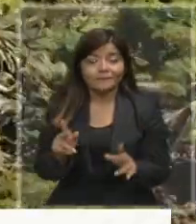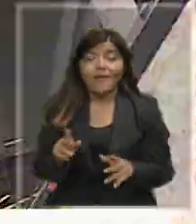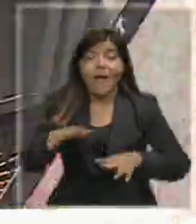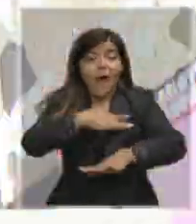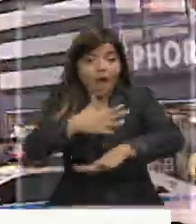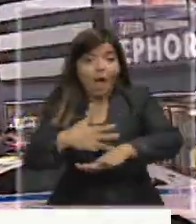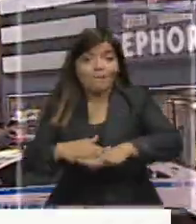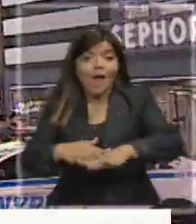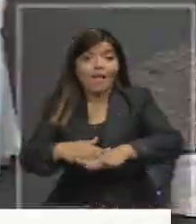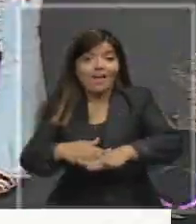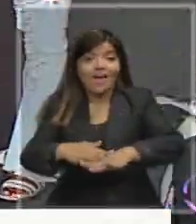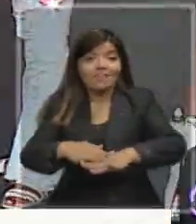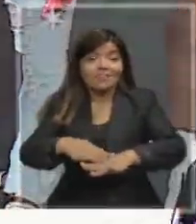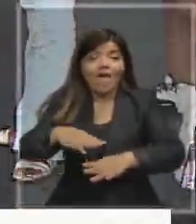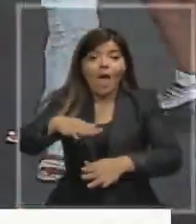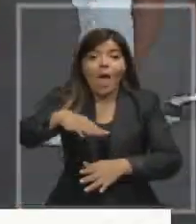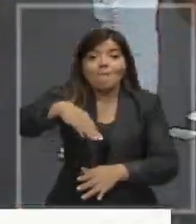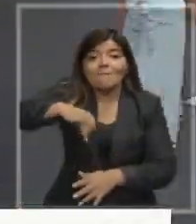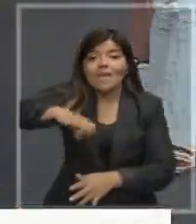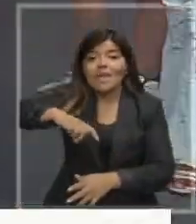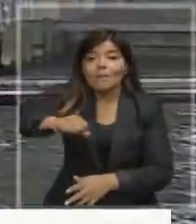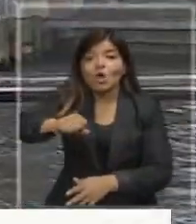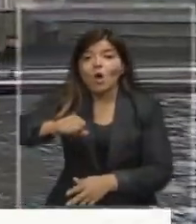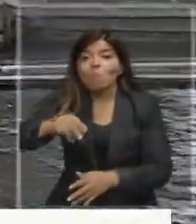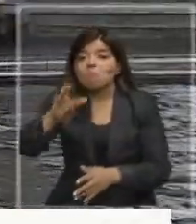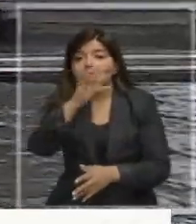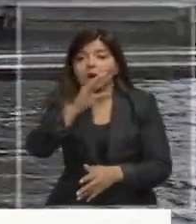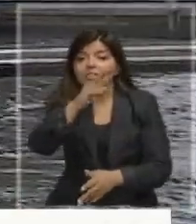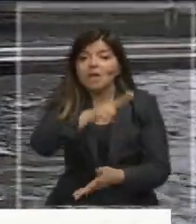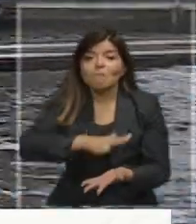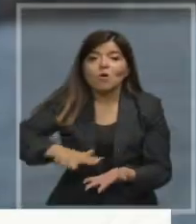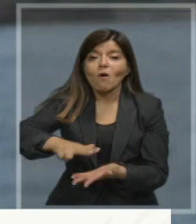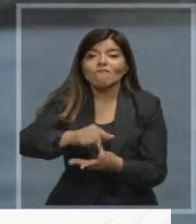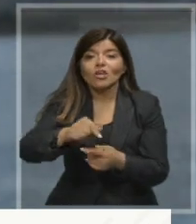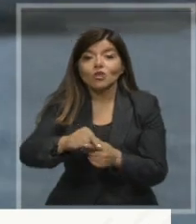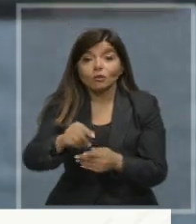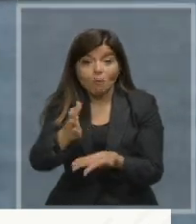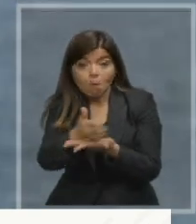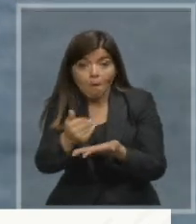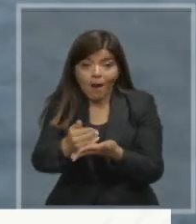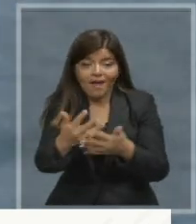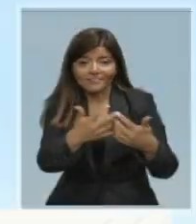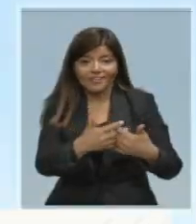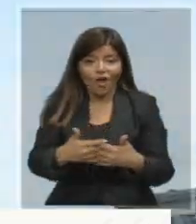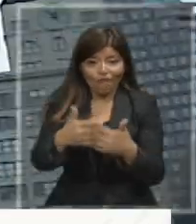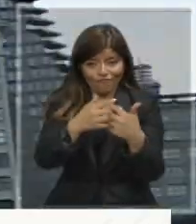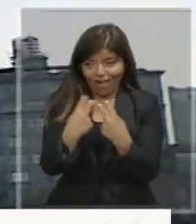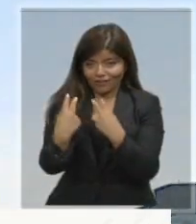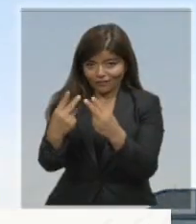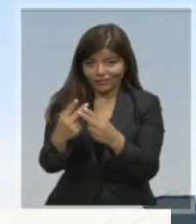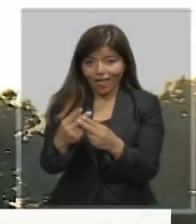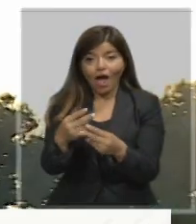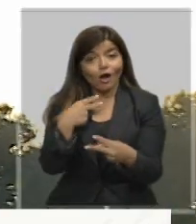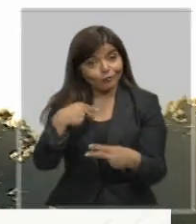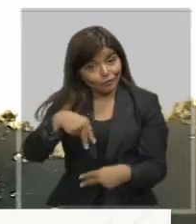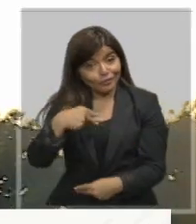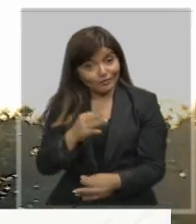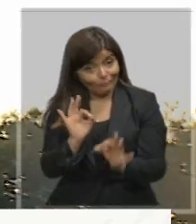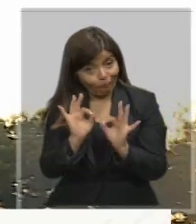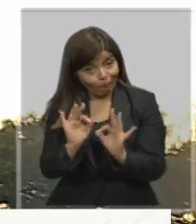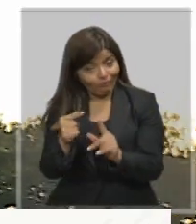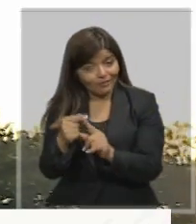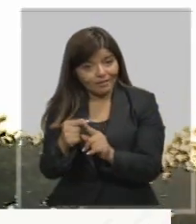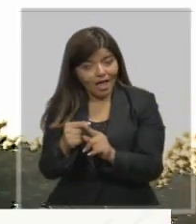las playas de Miami o pasear por Nueva York está planeando un viaje a Estados Unidos, le tenemos buenas noticias porque